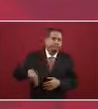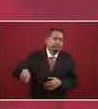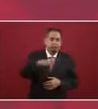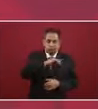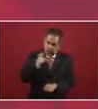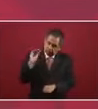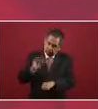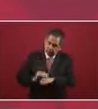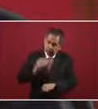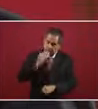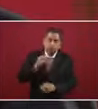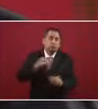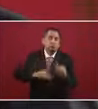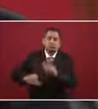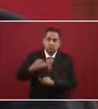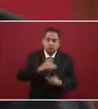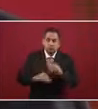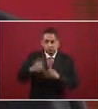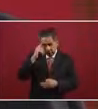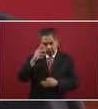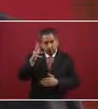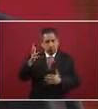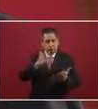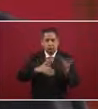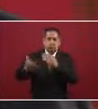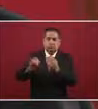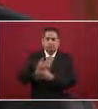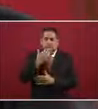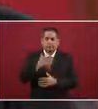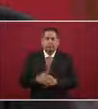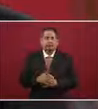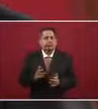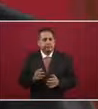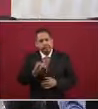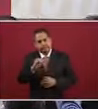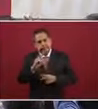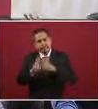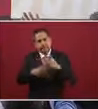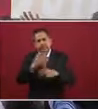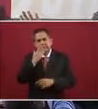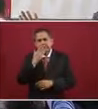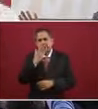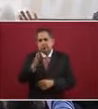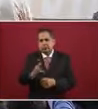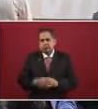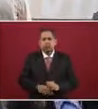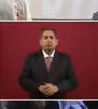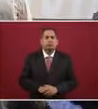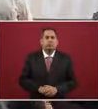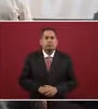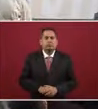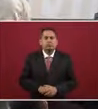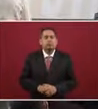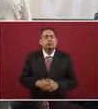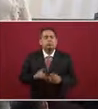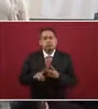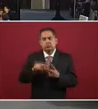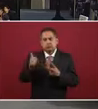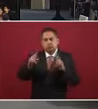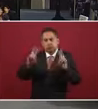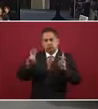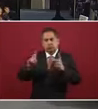portarnos bien para poder salir adelante. Entonces, sí vamos a ir a Sonora. Sí. Señor presidente, otro